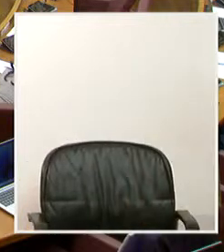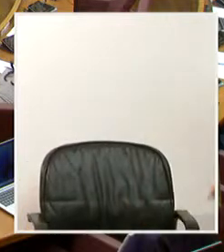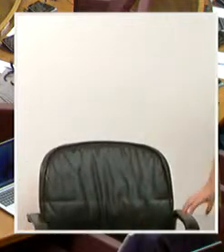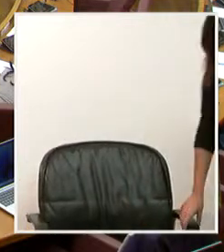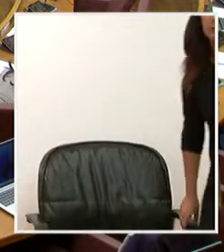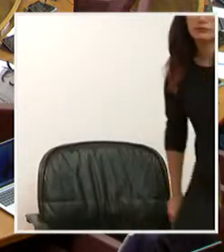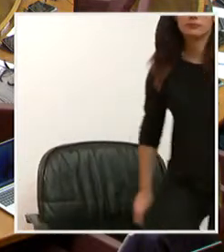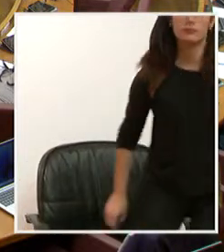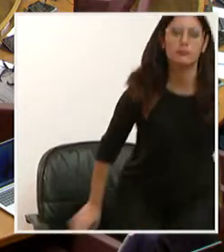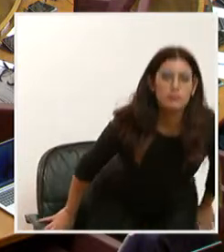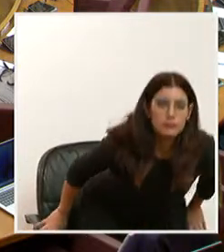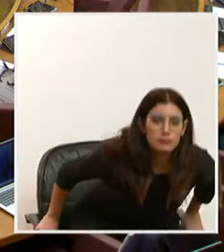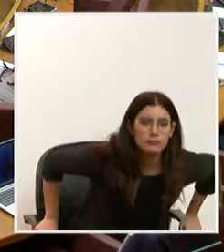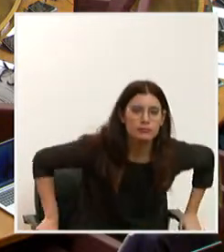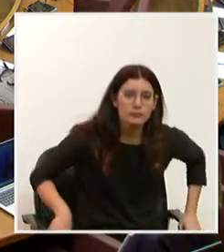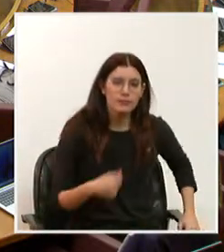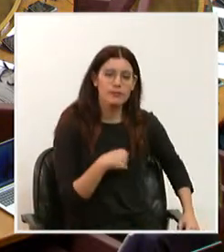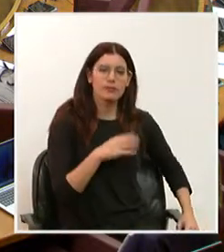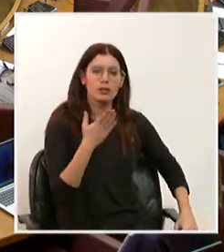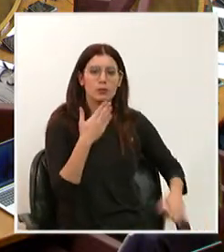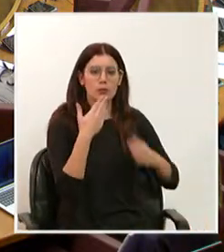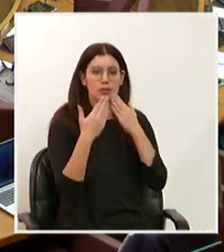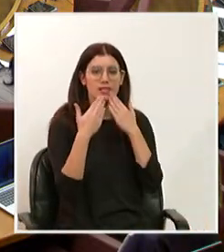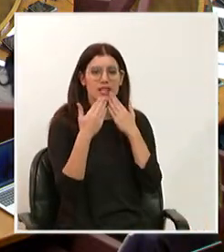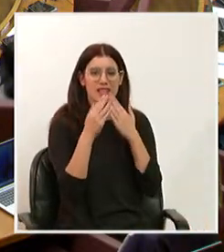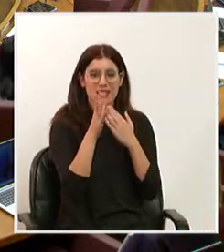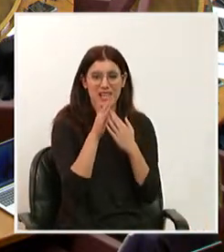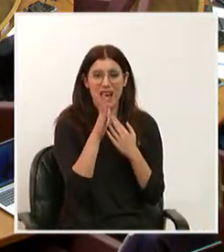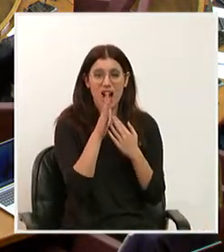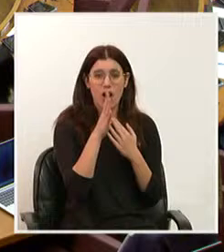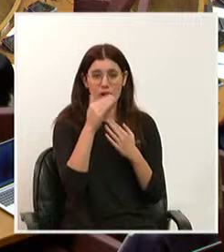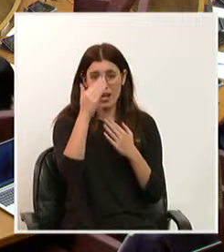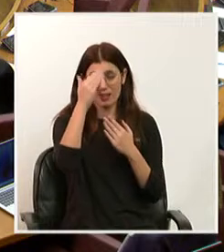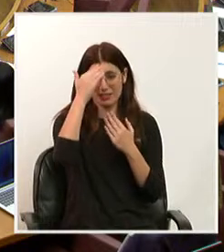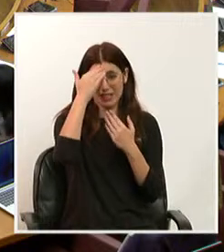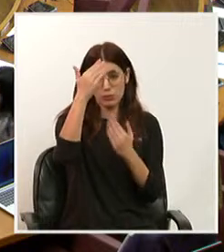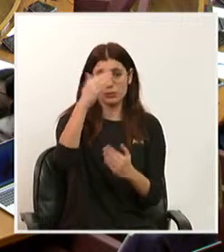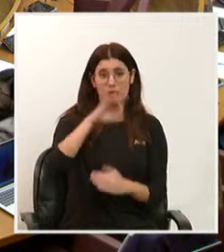gracias tiene la palabra ilustre diputado José María